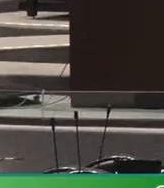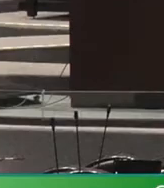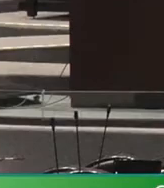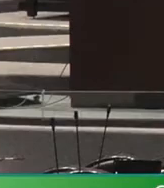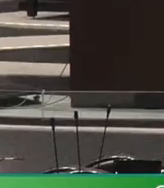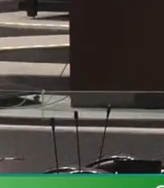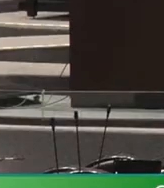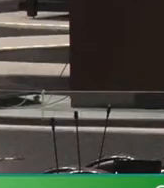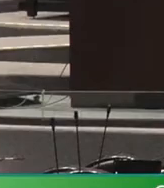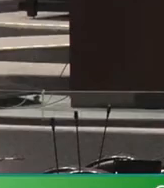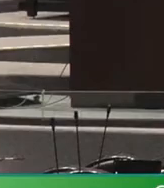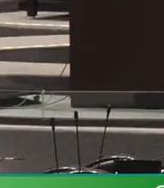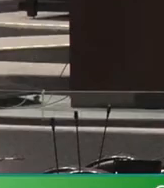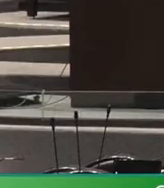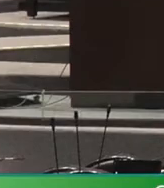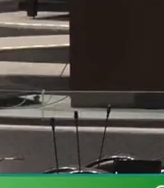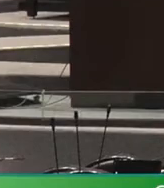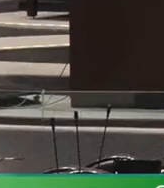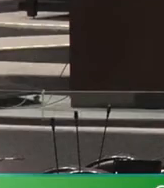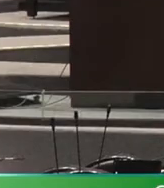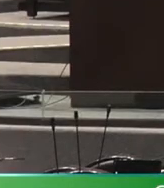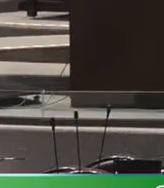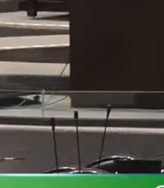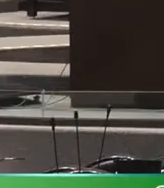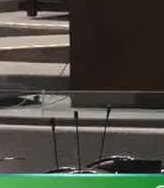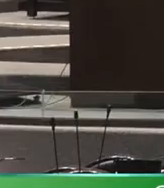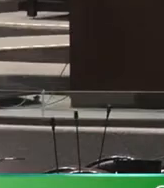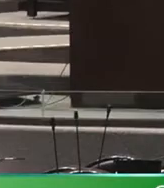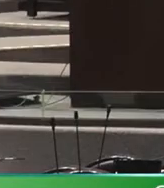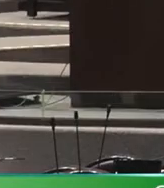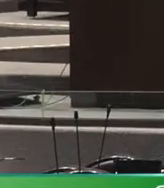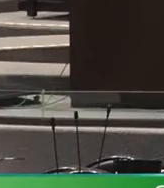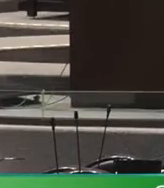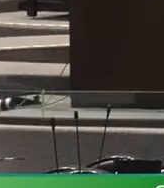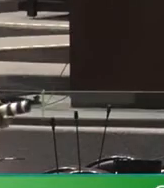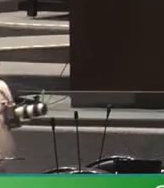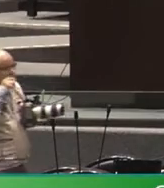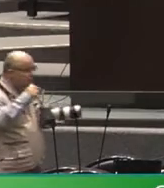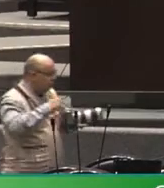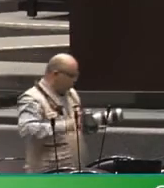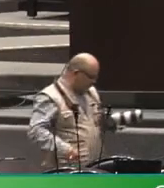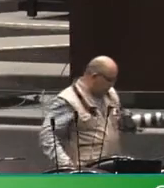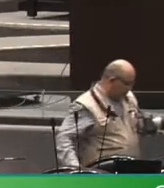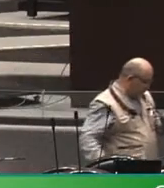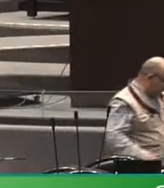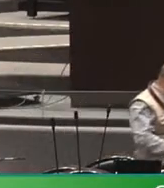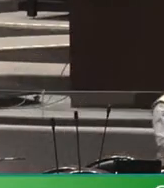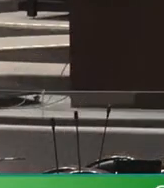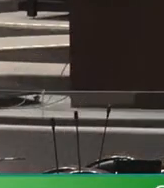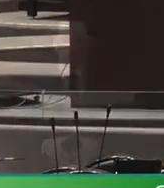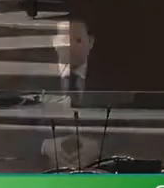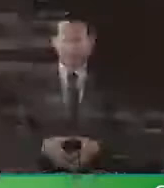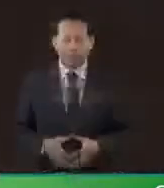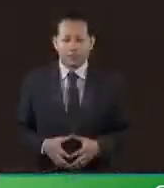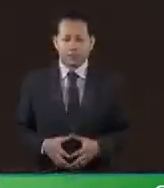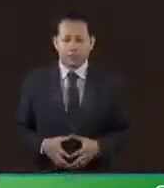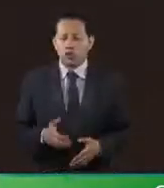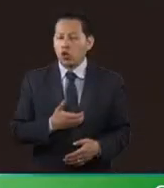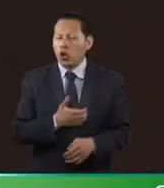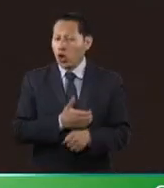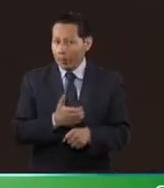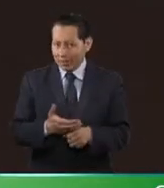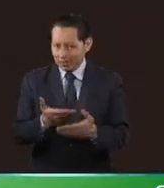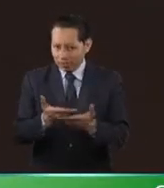Con su venia. Adelante. Compañeras y compañeros diputados, nos encontramos en medio de una de